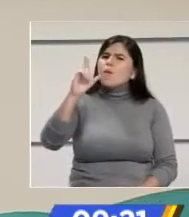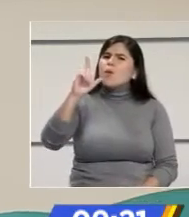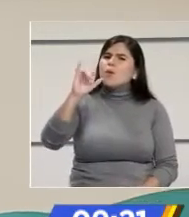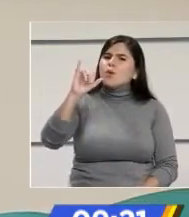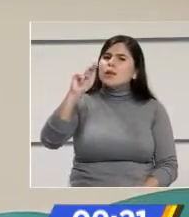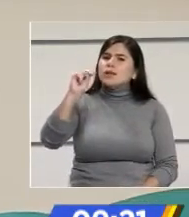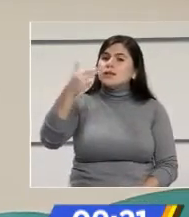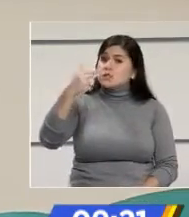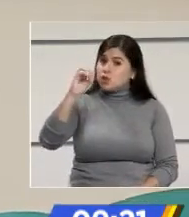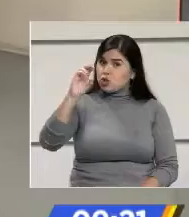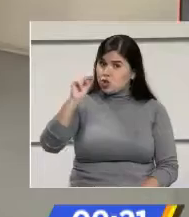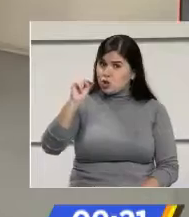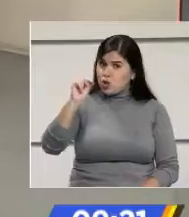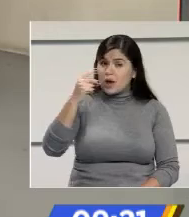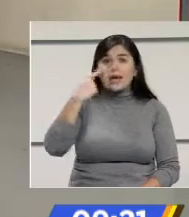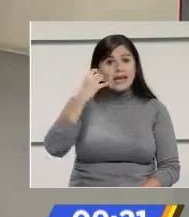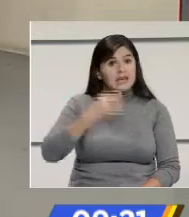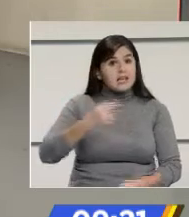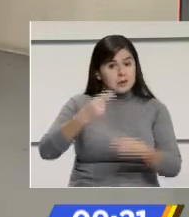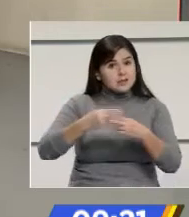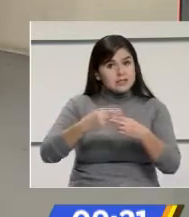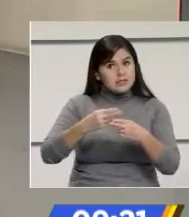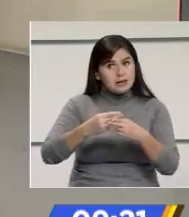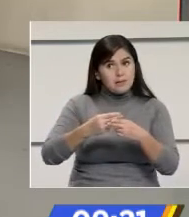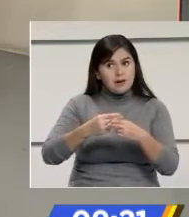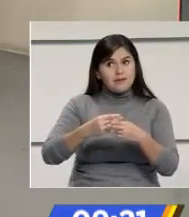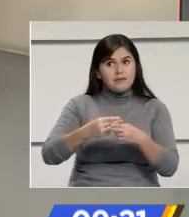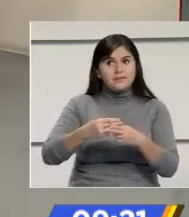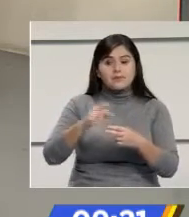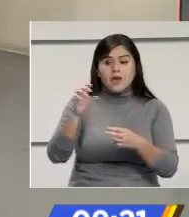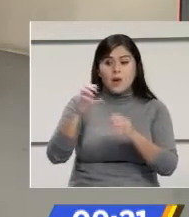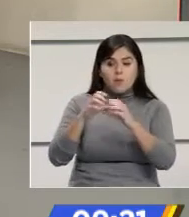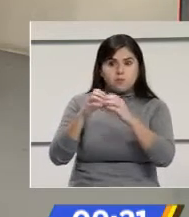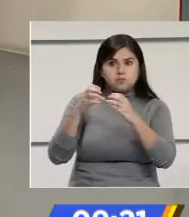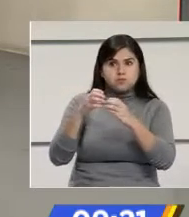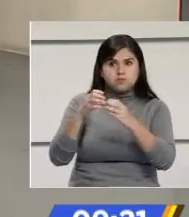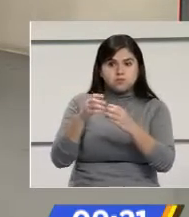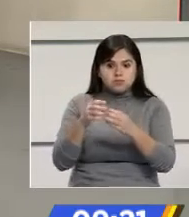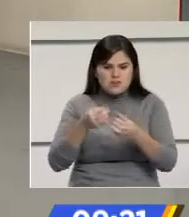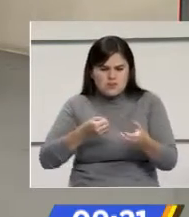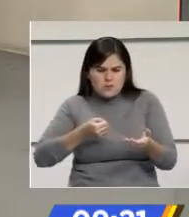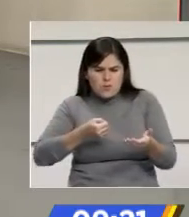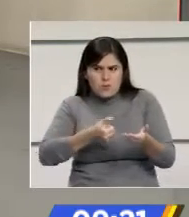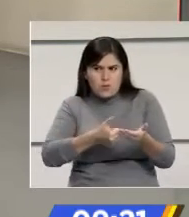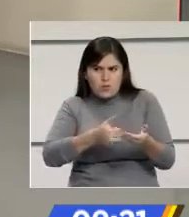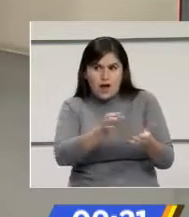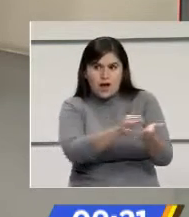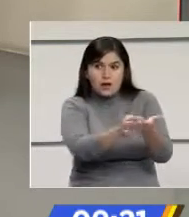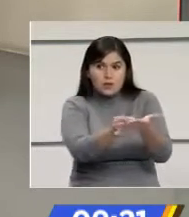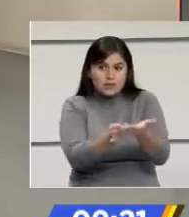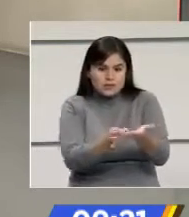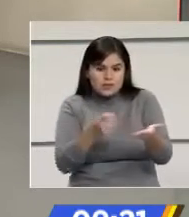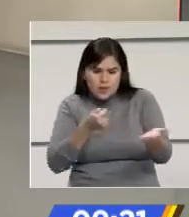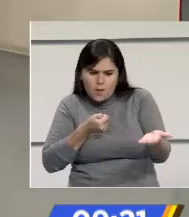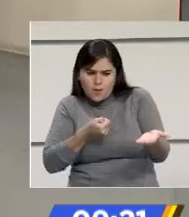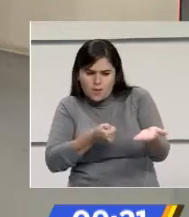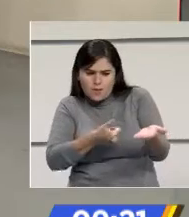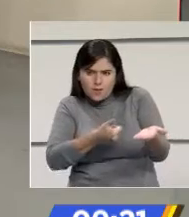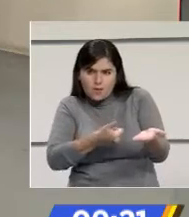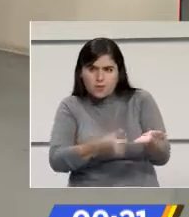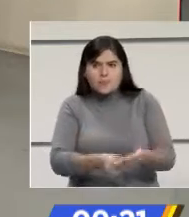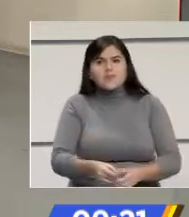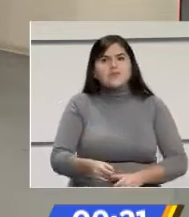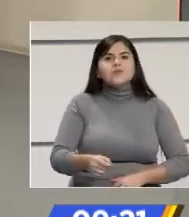meco. No. La bolinchota grande, nosotros le decíamos bolinchón para quebrar bolinchón. Las otras bolinchas. Exactamente, nosotros, sí. Y el trompo que